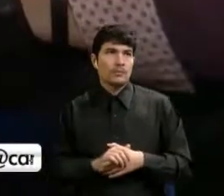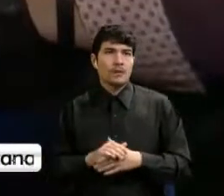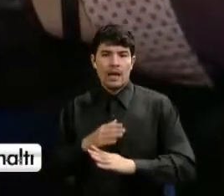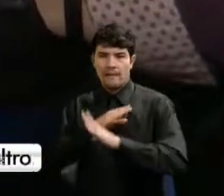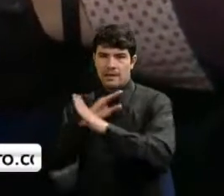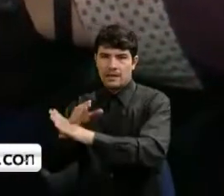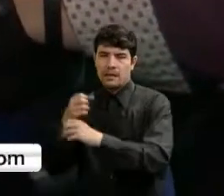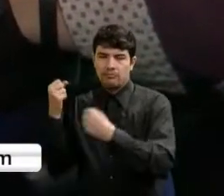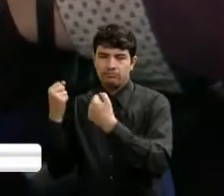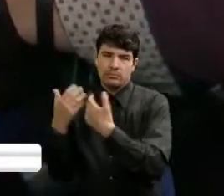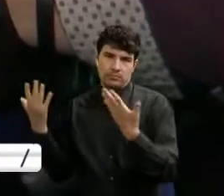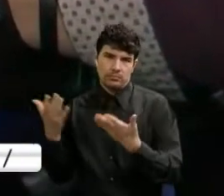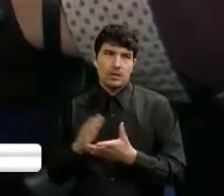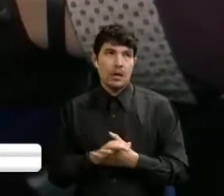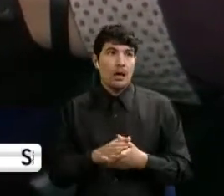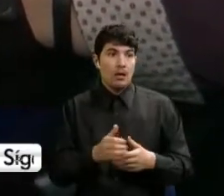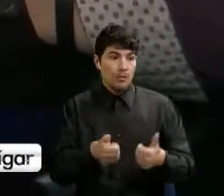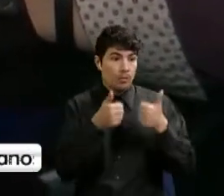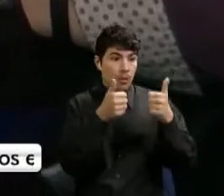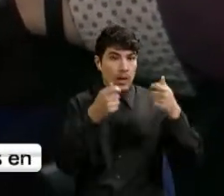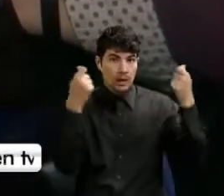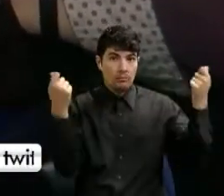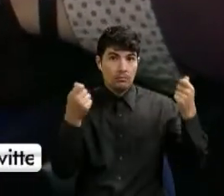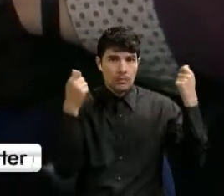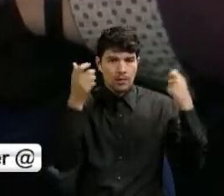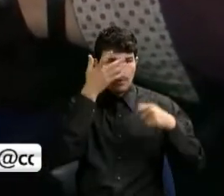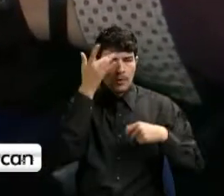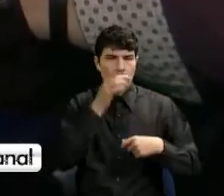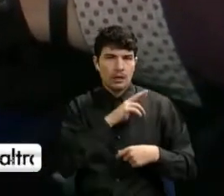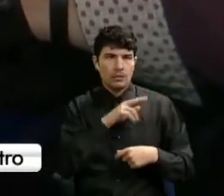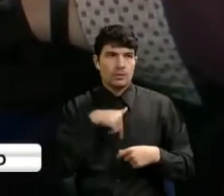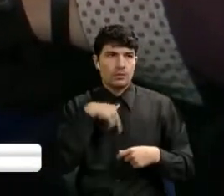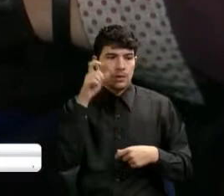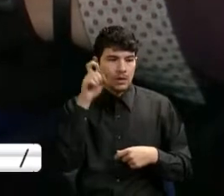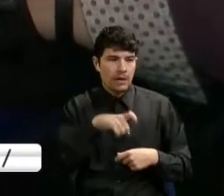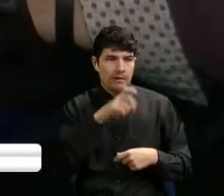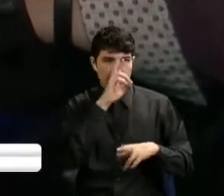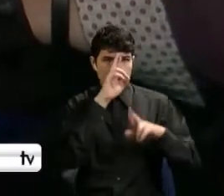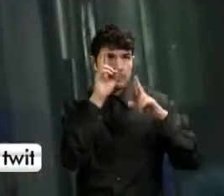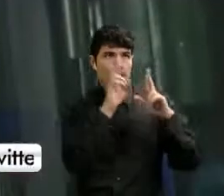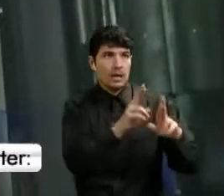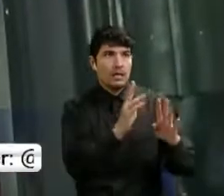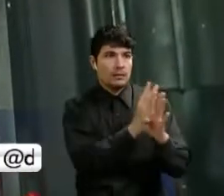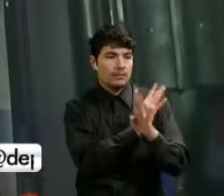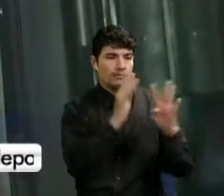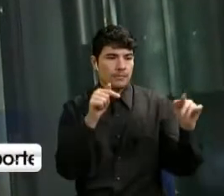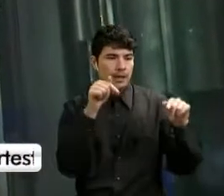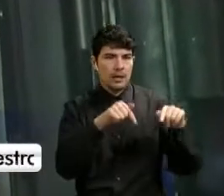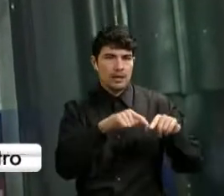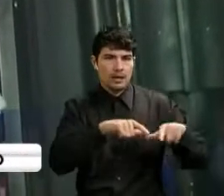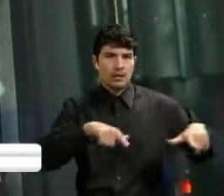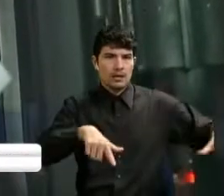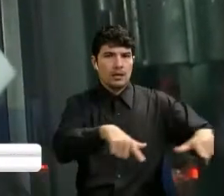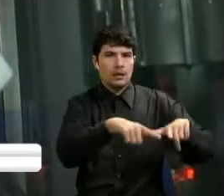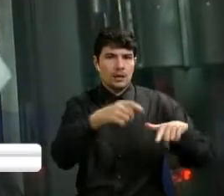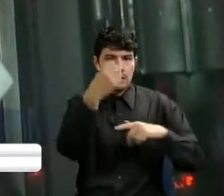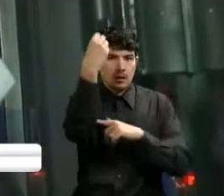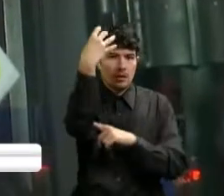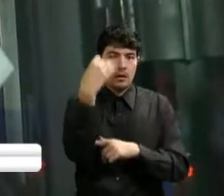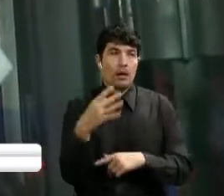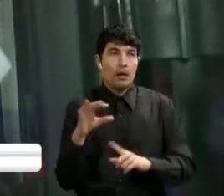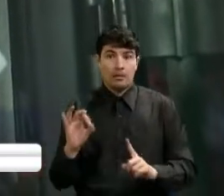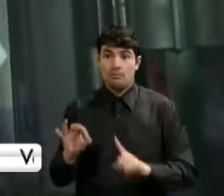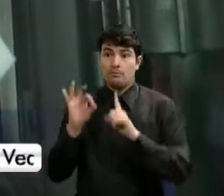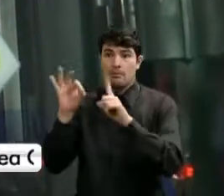Ah, muy buena porque hay que respetar la pasada del peatón ahí sobre la cebra. Me parece muy excelente porque así se